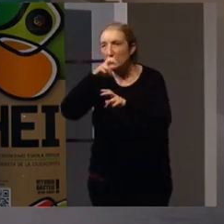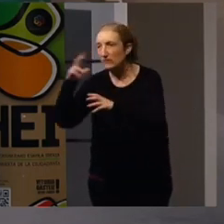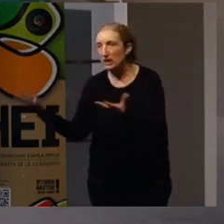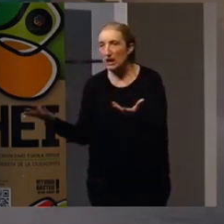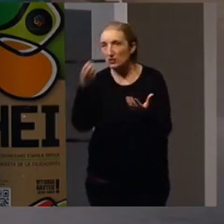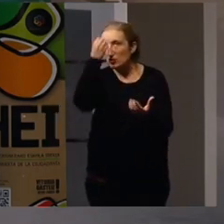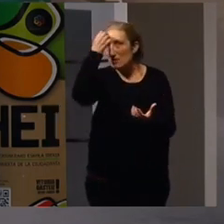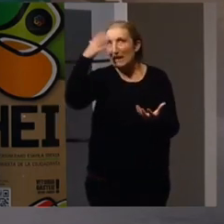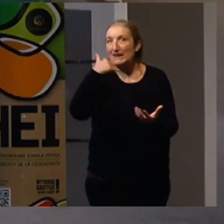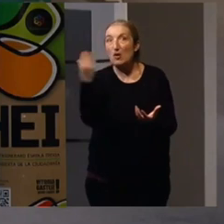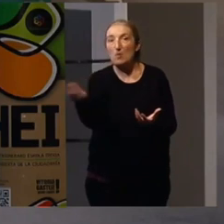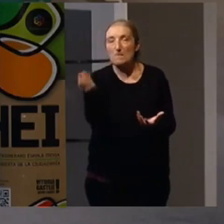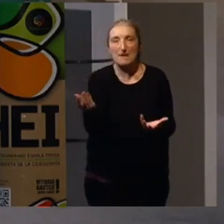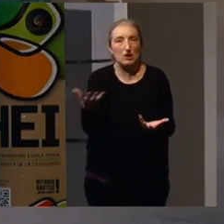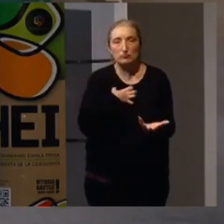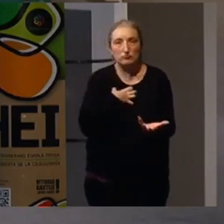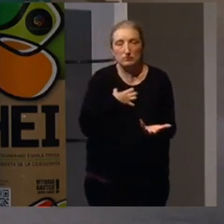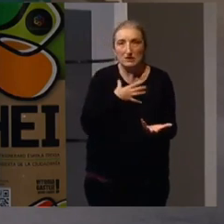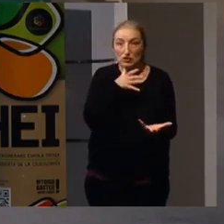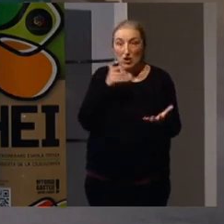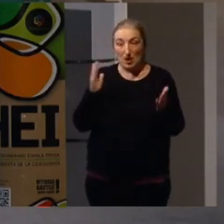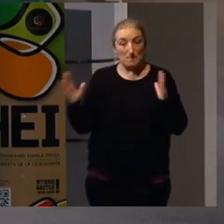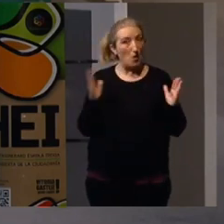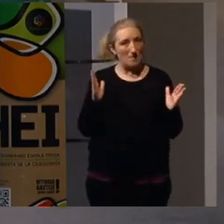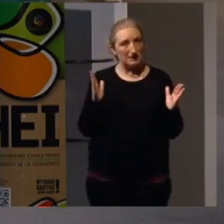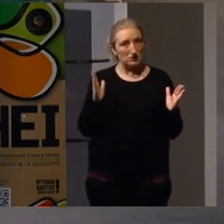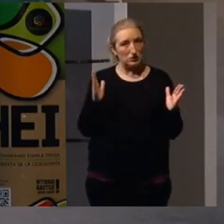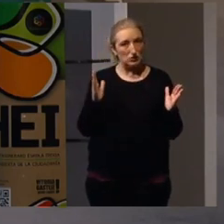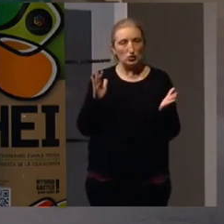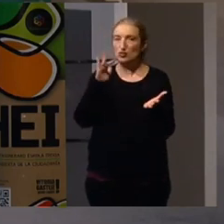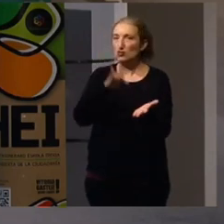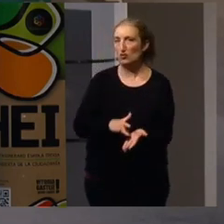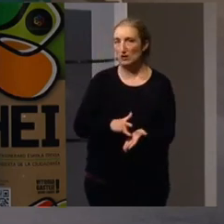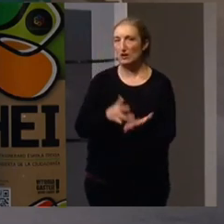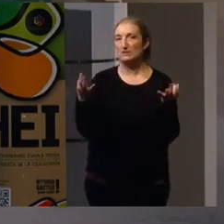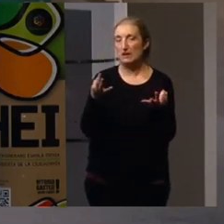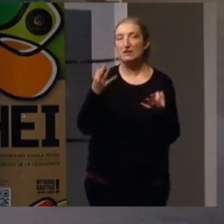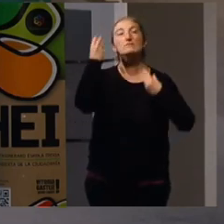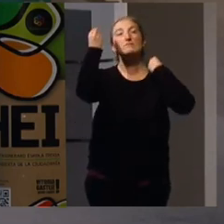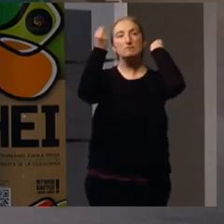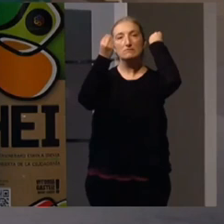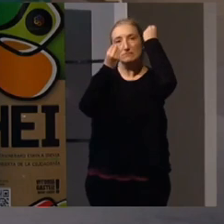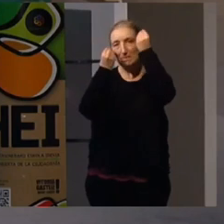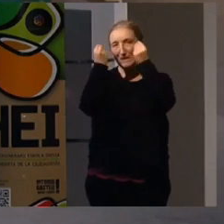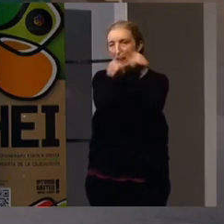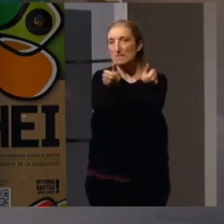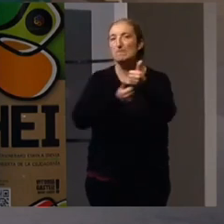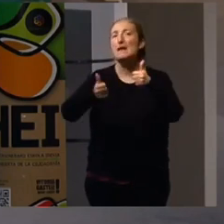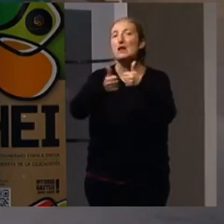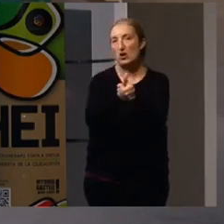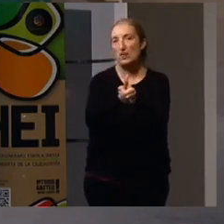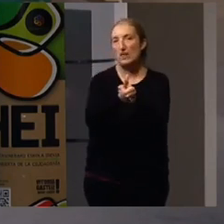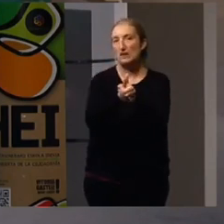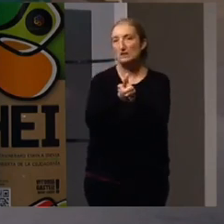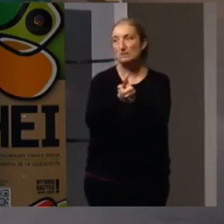mejor, precisamente por todo eso, este es el momento de empezar a pensar cuáles son las prioridades que queremos